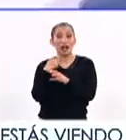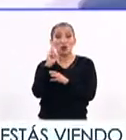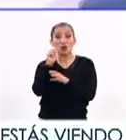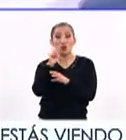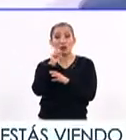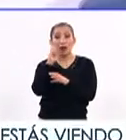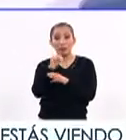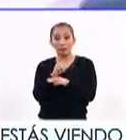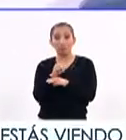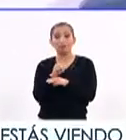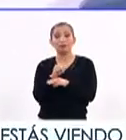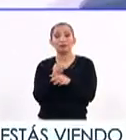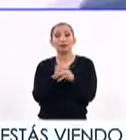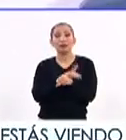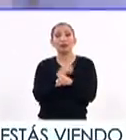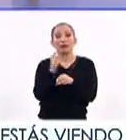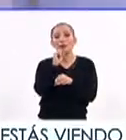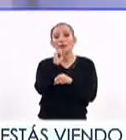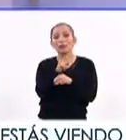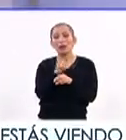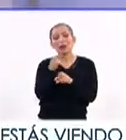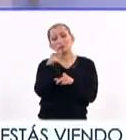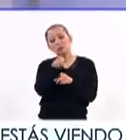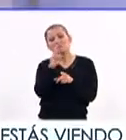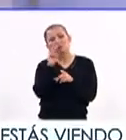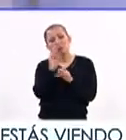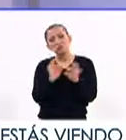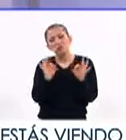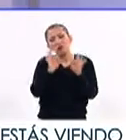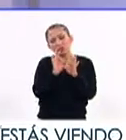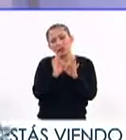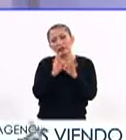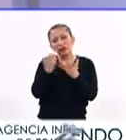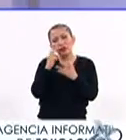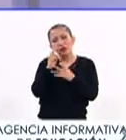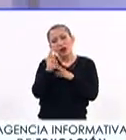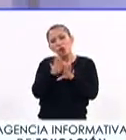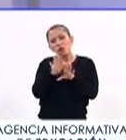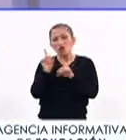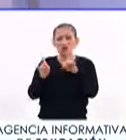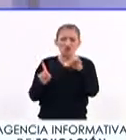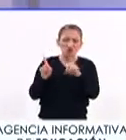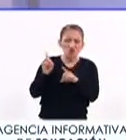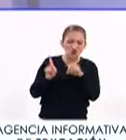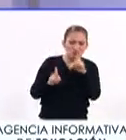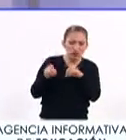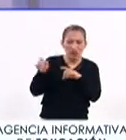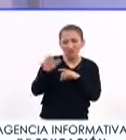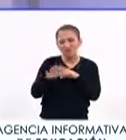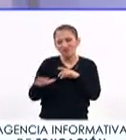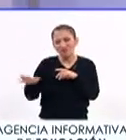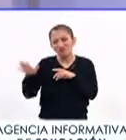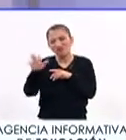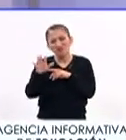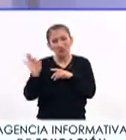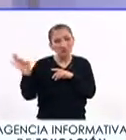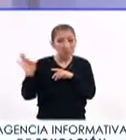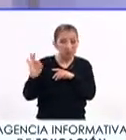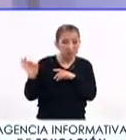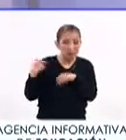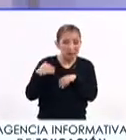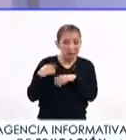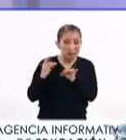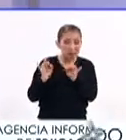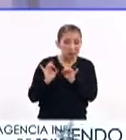UNAM, porque también lo consideraba importante, bueno, y lo veía un poco dudoso el escenario de